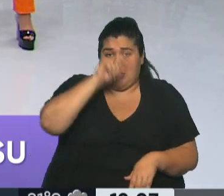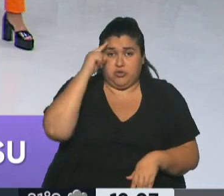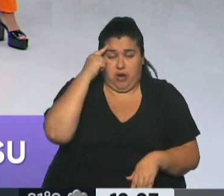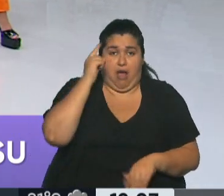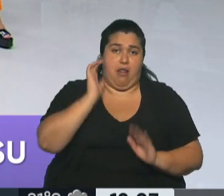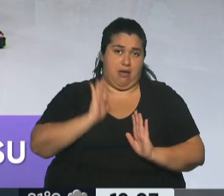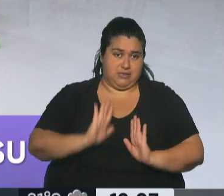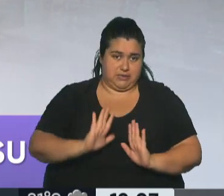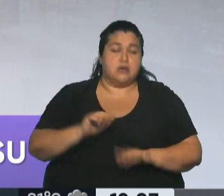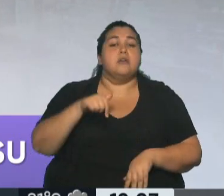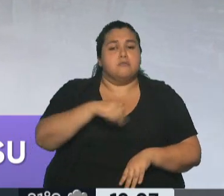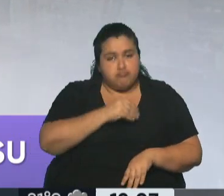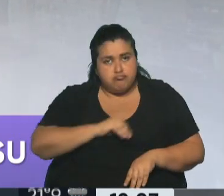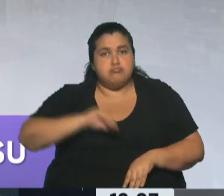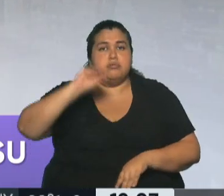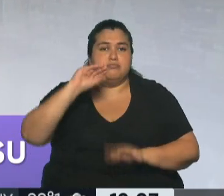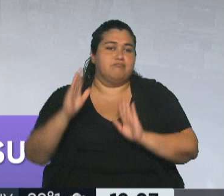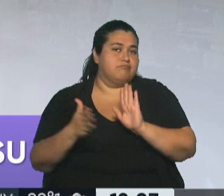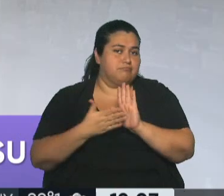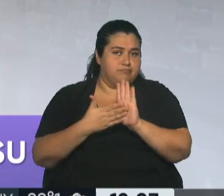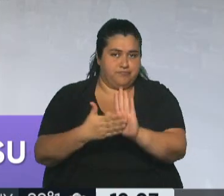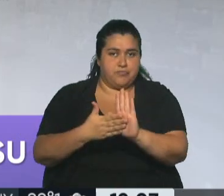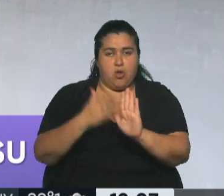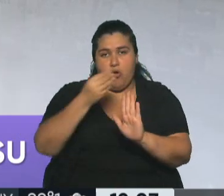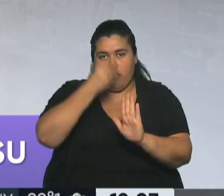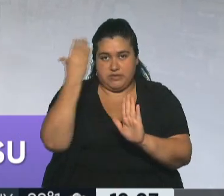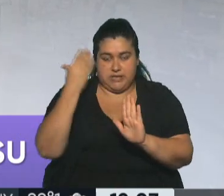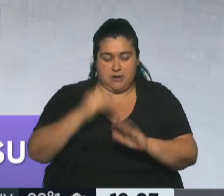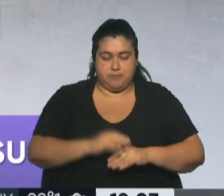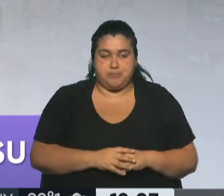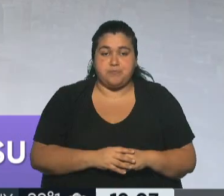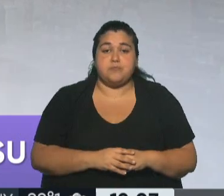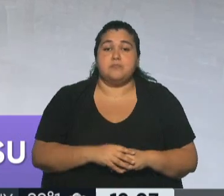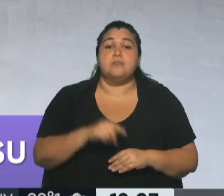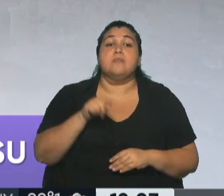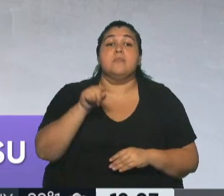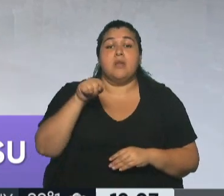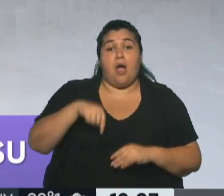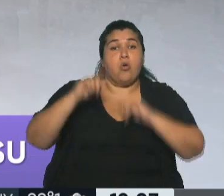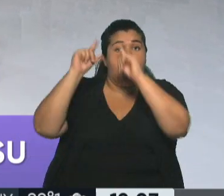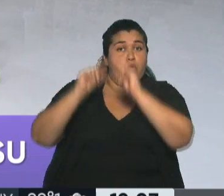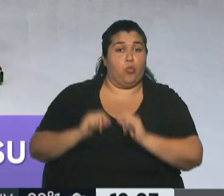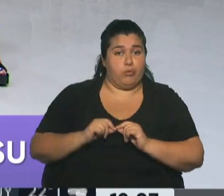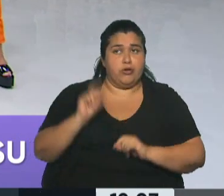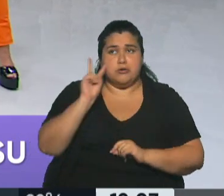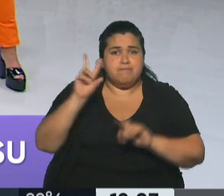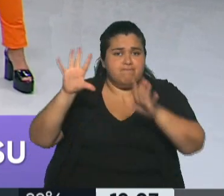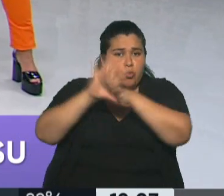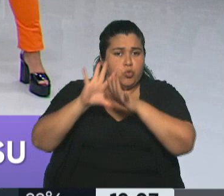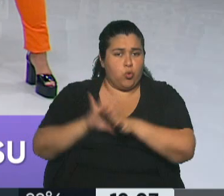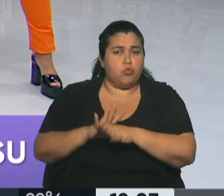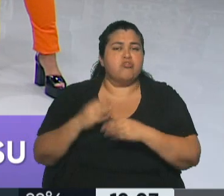gobierno nacional publicado a través de este decreto que recién hacíamos mención y aquí justamente los números concretos de lo que